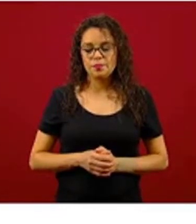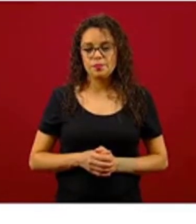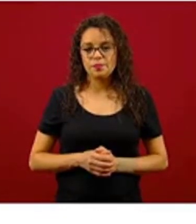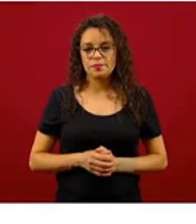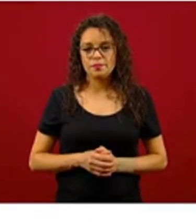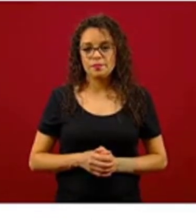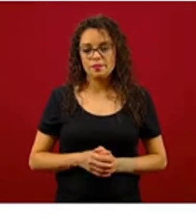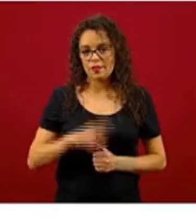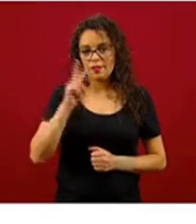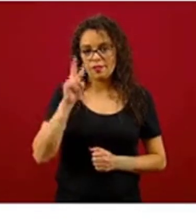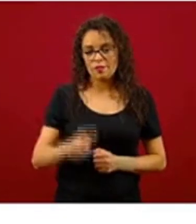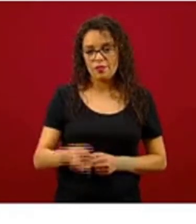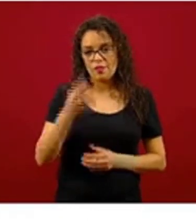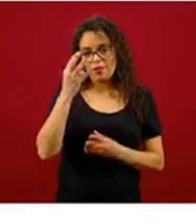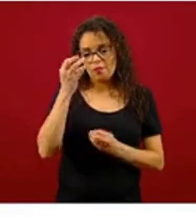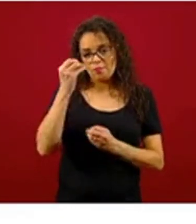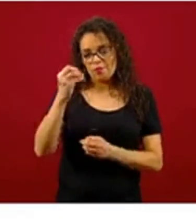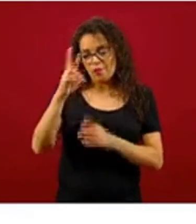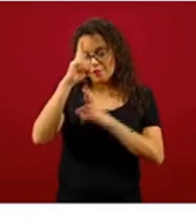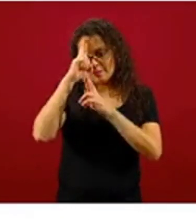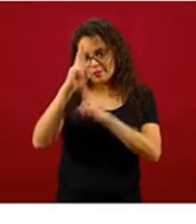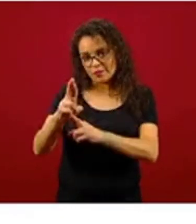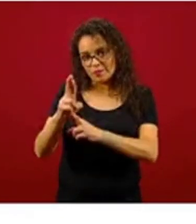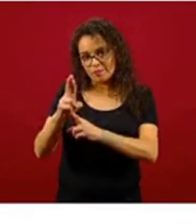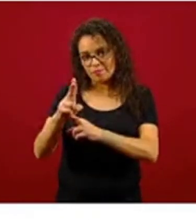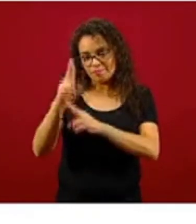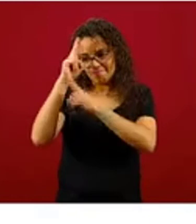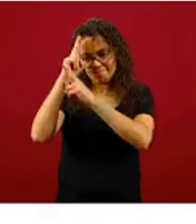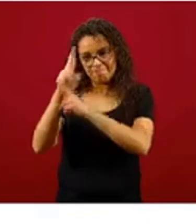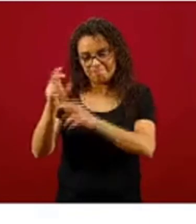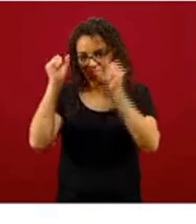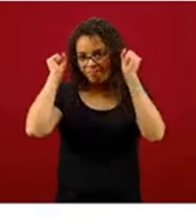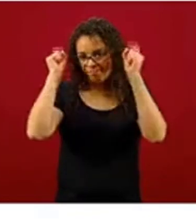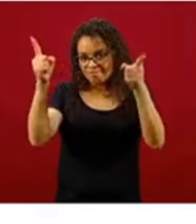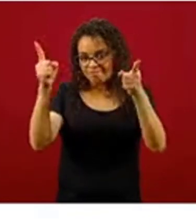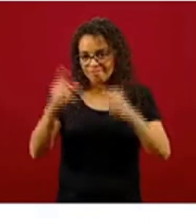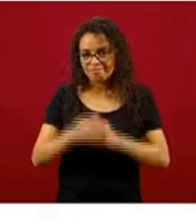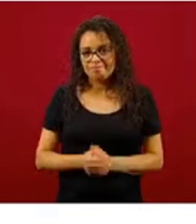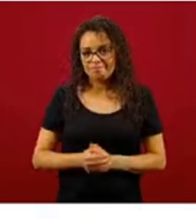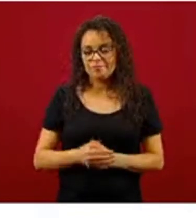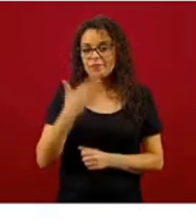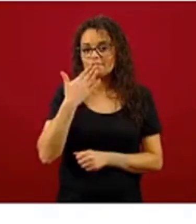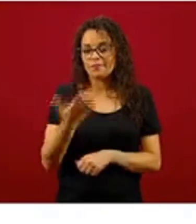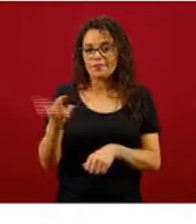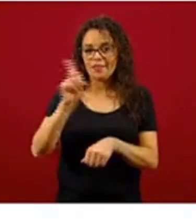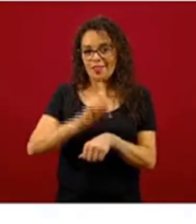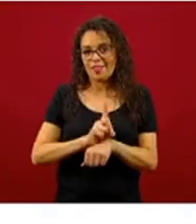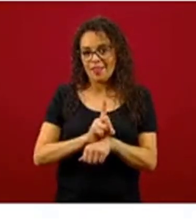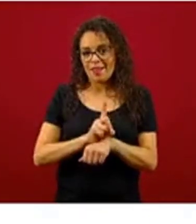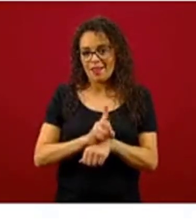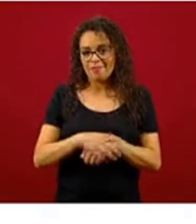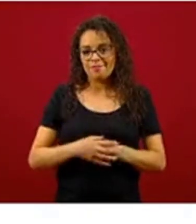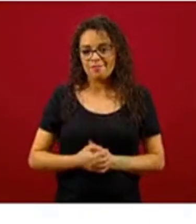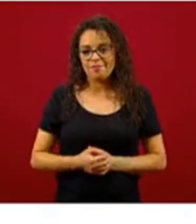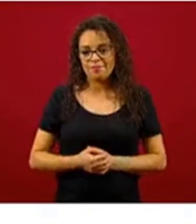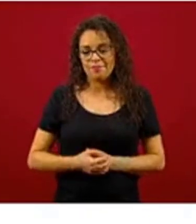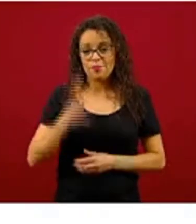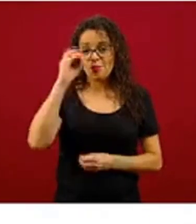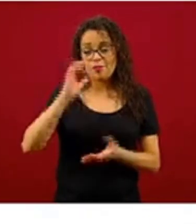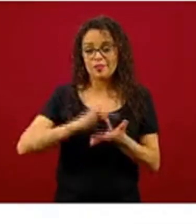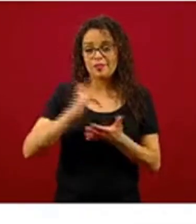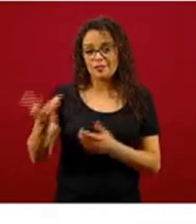Los admiro en lo personal. Gracias, que tengan una excelente tarde. Pasen un muy bonito día y hasta luego. Gracias.